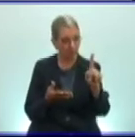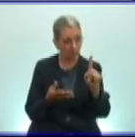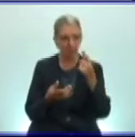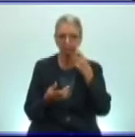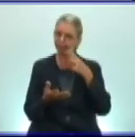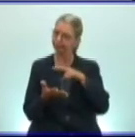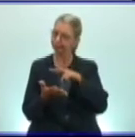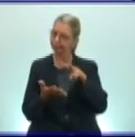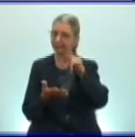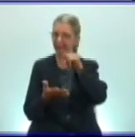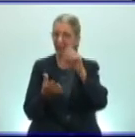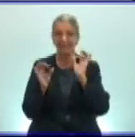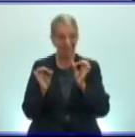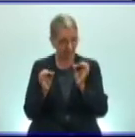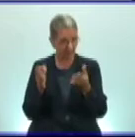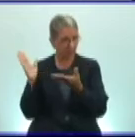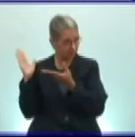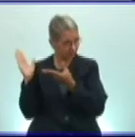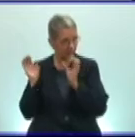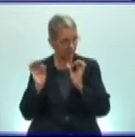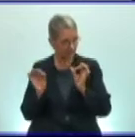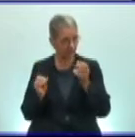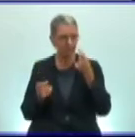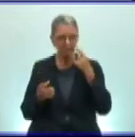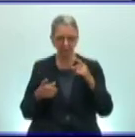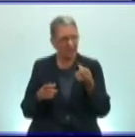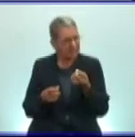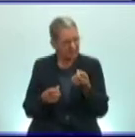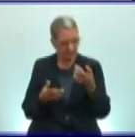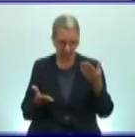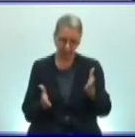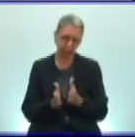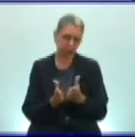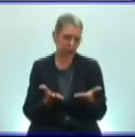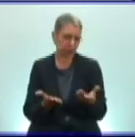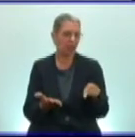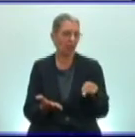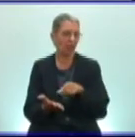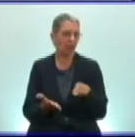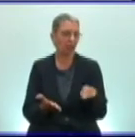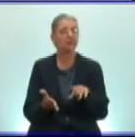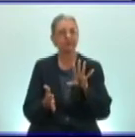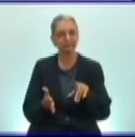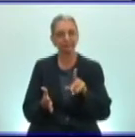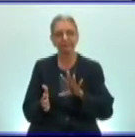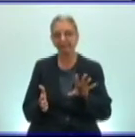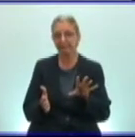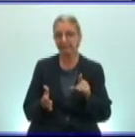observar la tabla periódica mejor, es decir, que la van a tener más a la mano. Y a partir de ahora